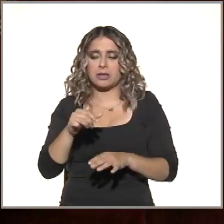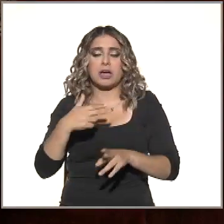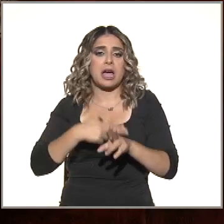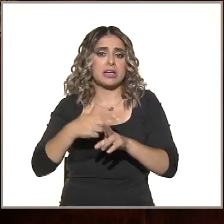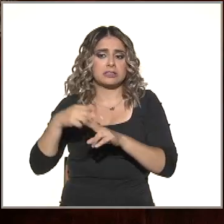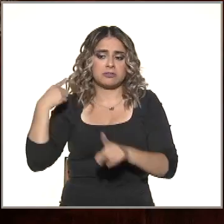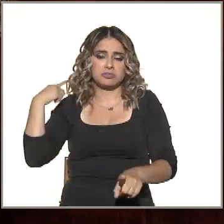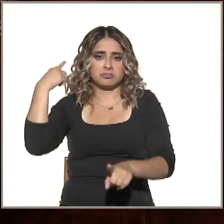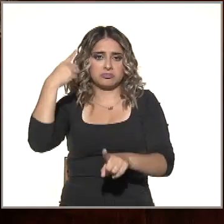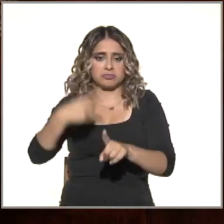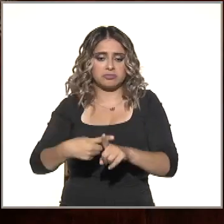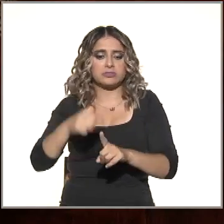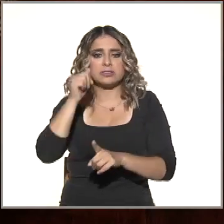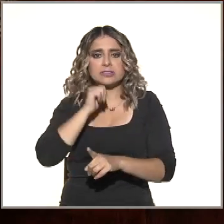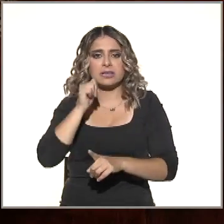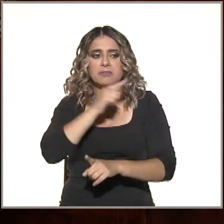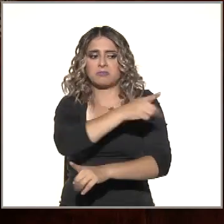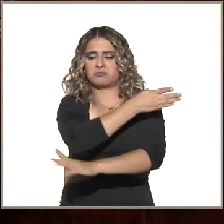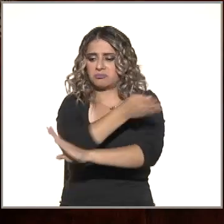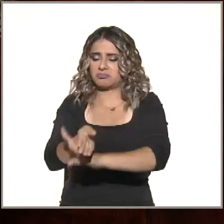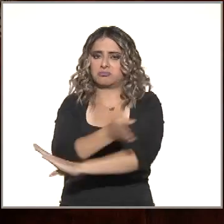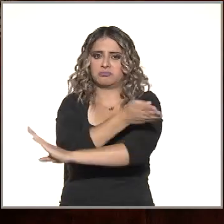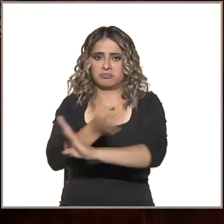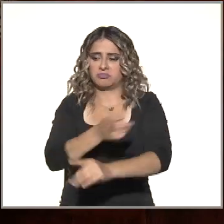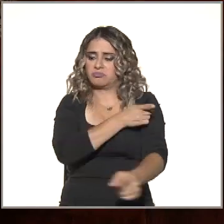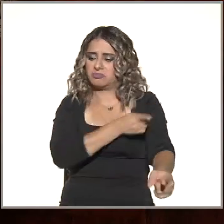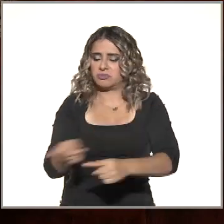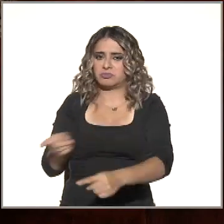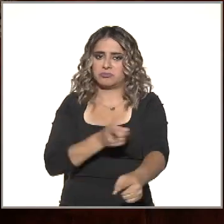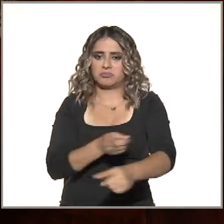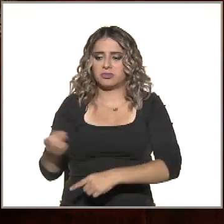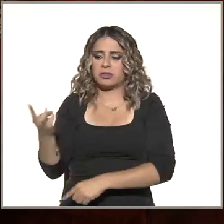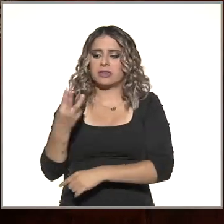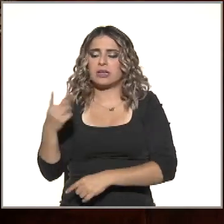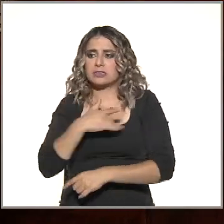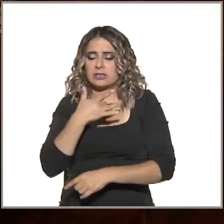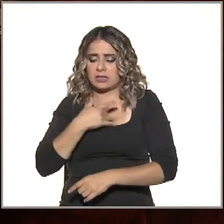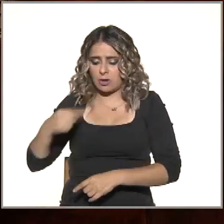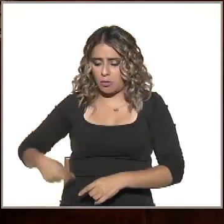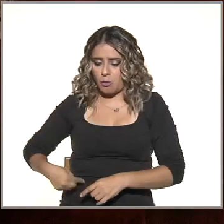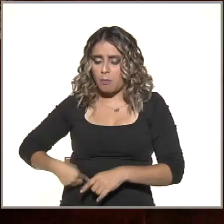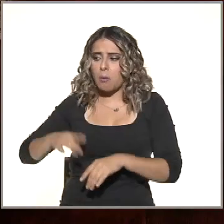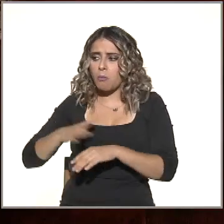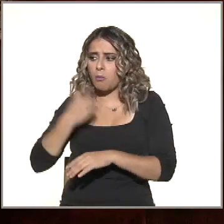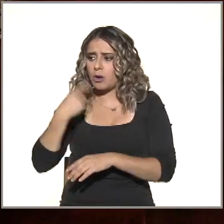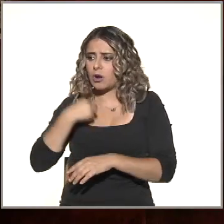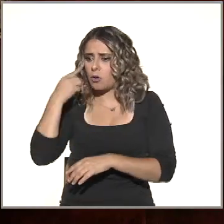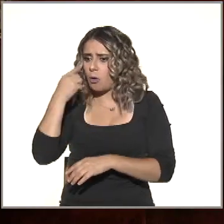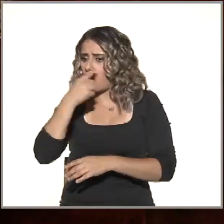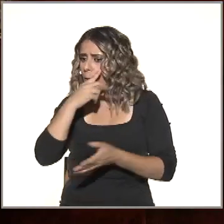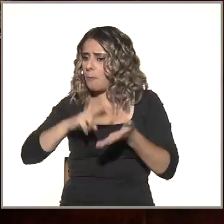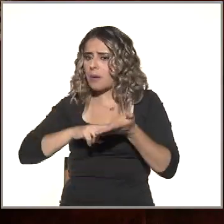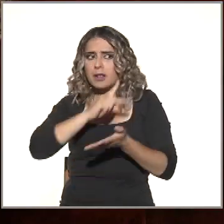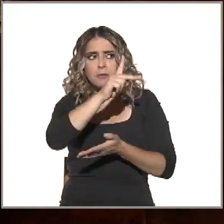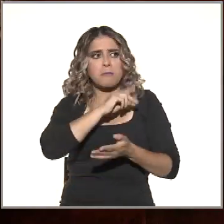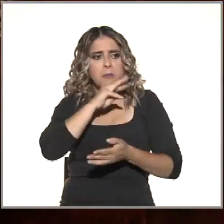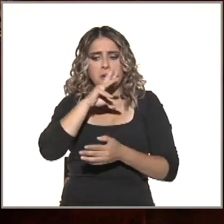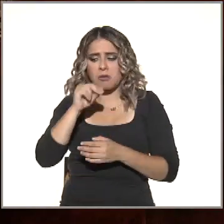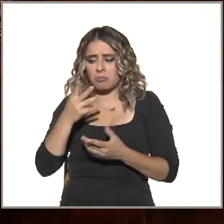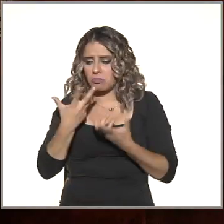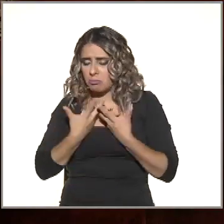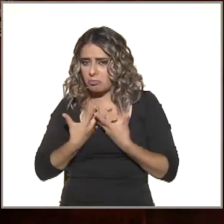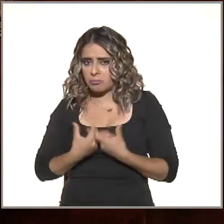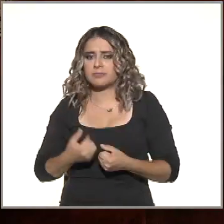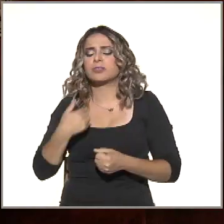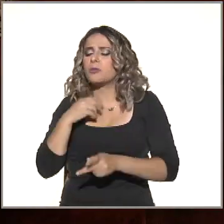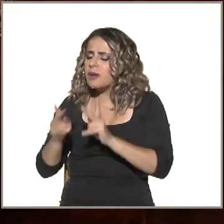fecha los ha agredido verbalmente a tal grado que se sienten culpables de no haber sacado ojos verdes. He platicado con